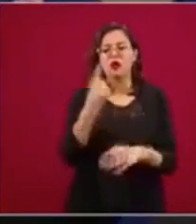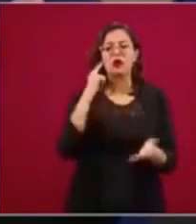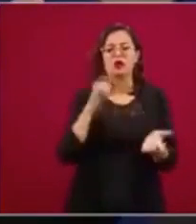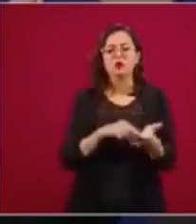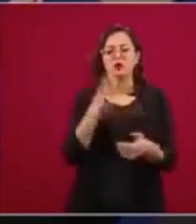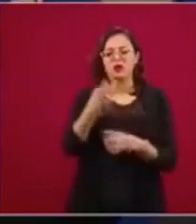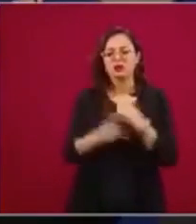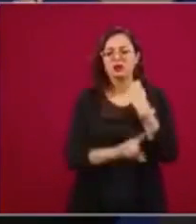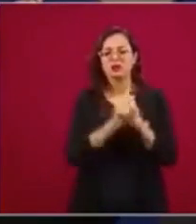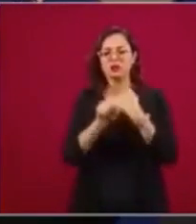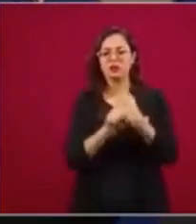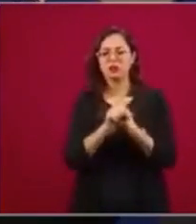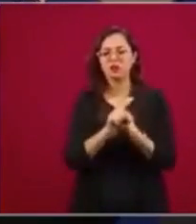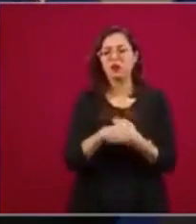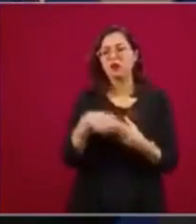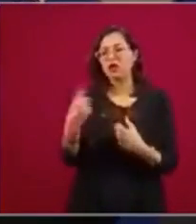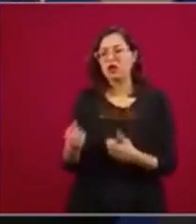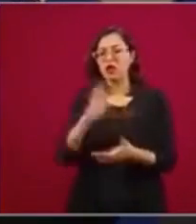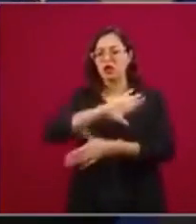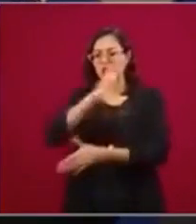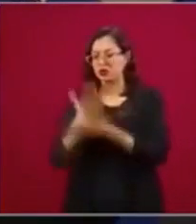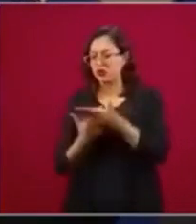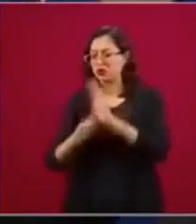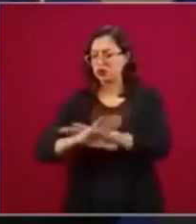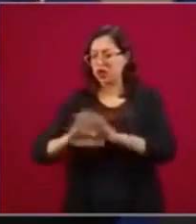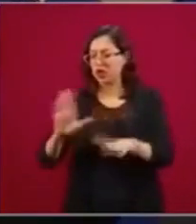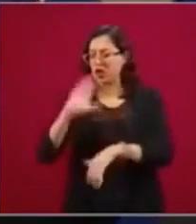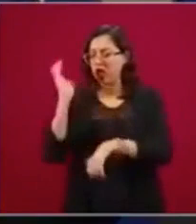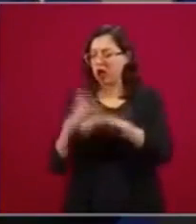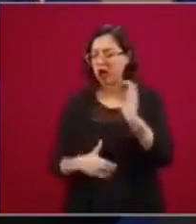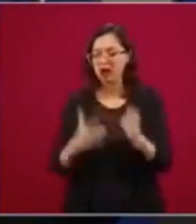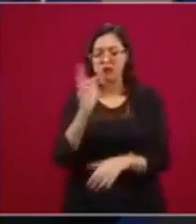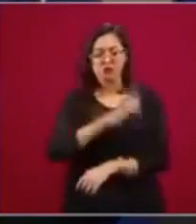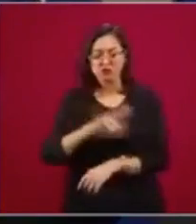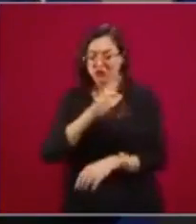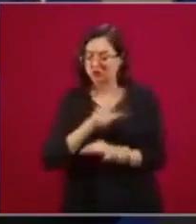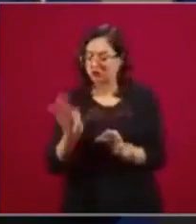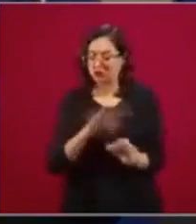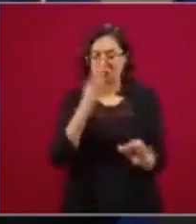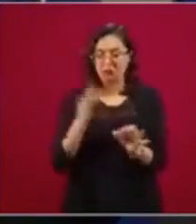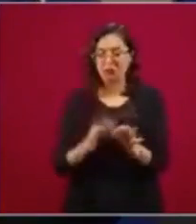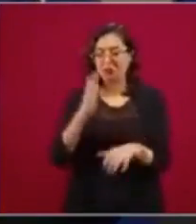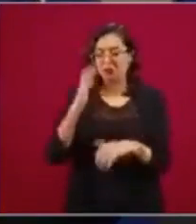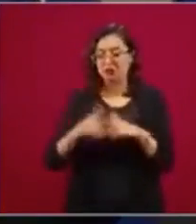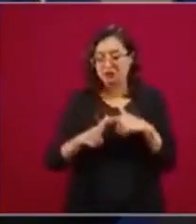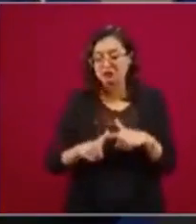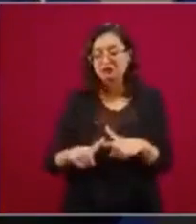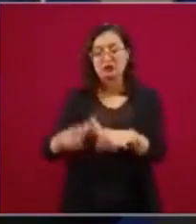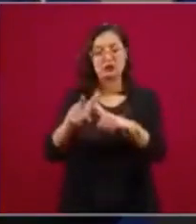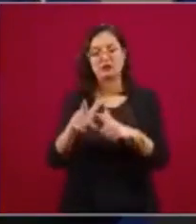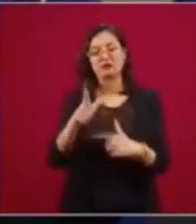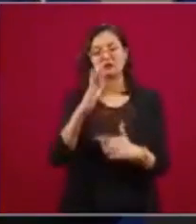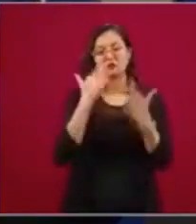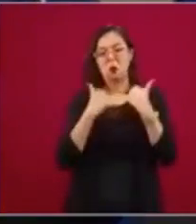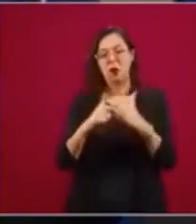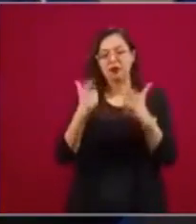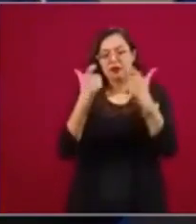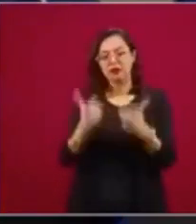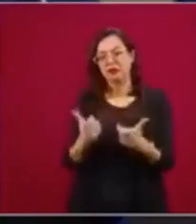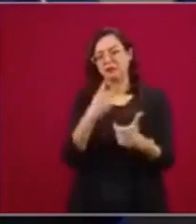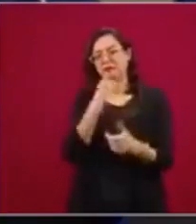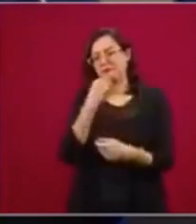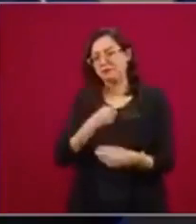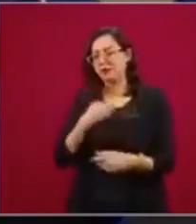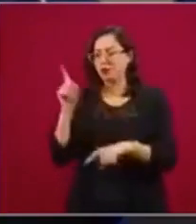Secretaría de Economía, que como se venció el contrato, ya no se tiene el dinero para seguir pagando la renta de este equipo de cómputo y por eso se les da